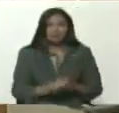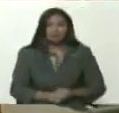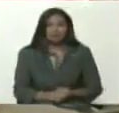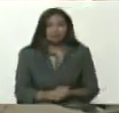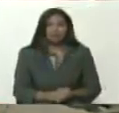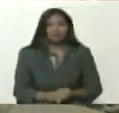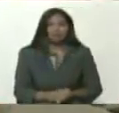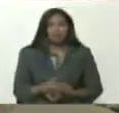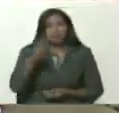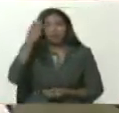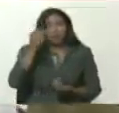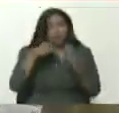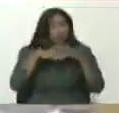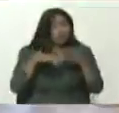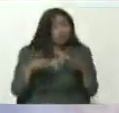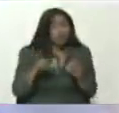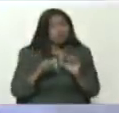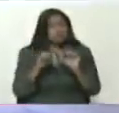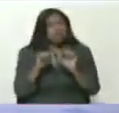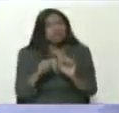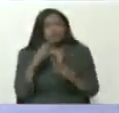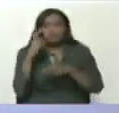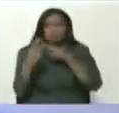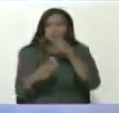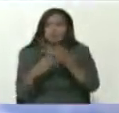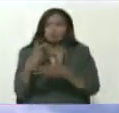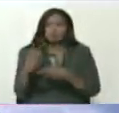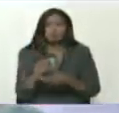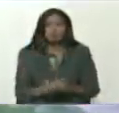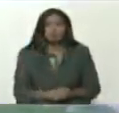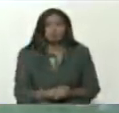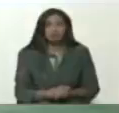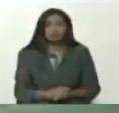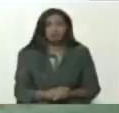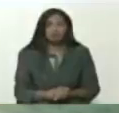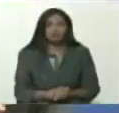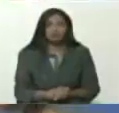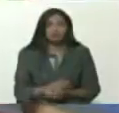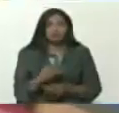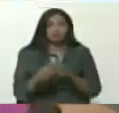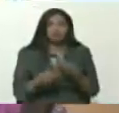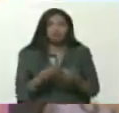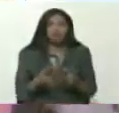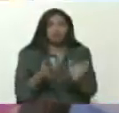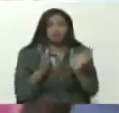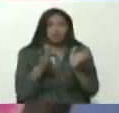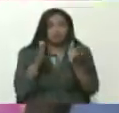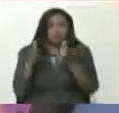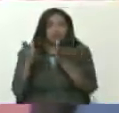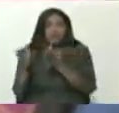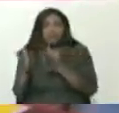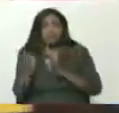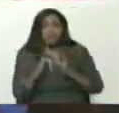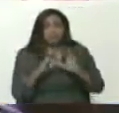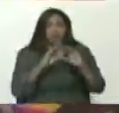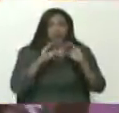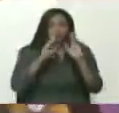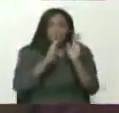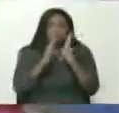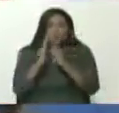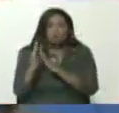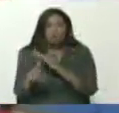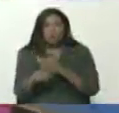bendiga. Seguimos adelante, pues. Proceso de embalaje, presidente. María de la Concepción, cuéntame. Proceso de